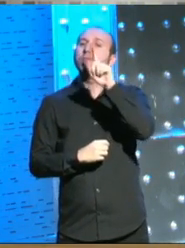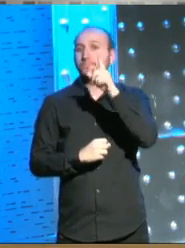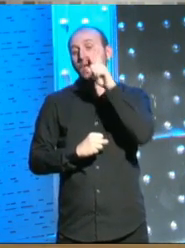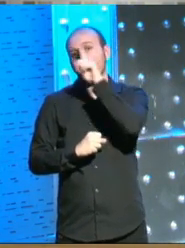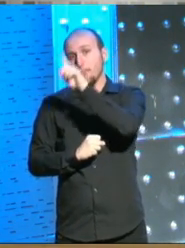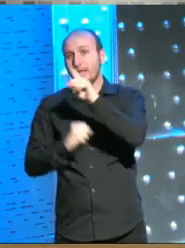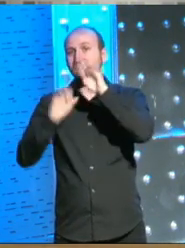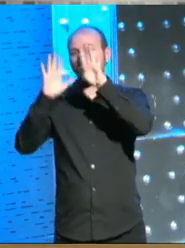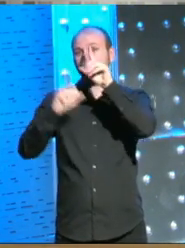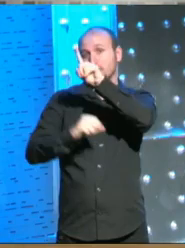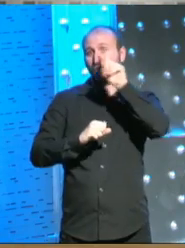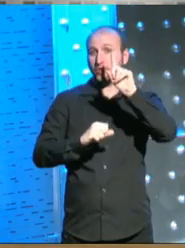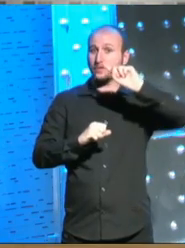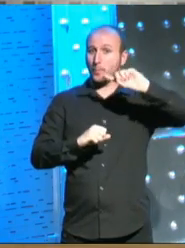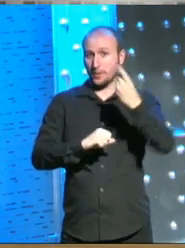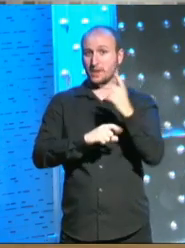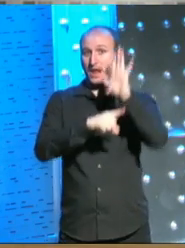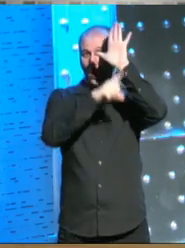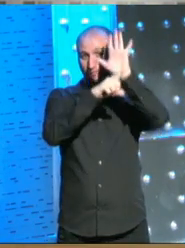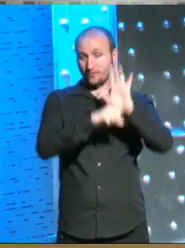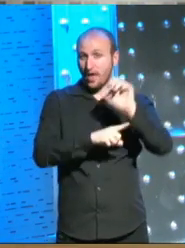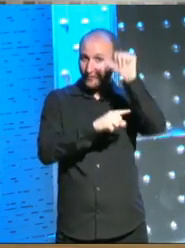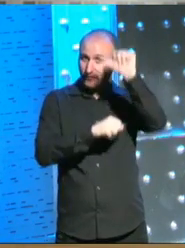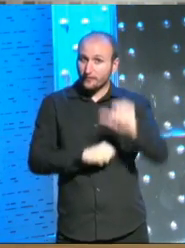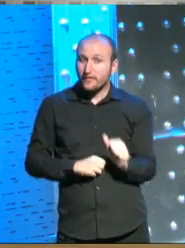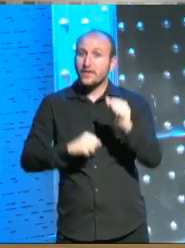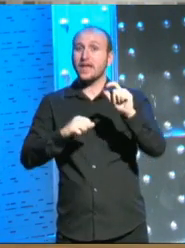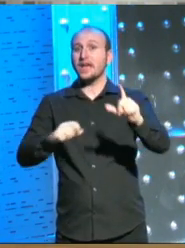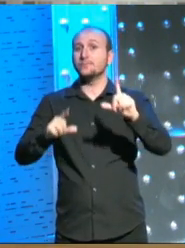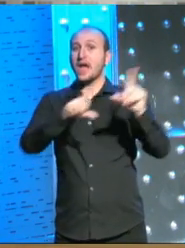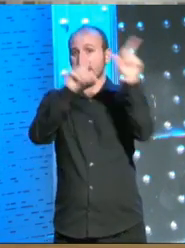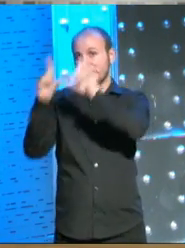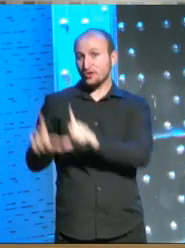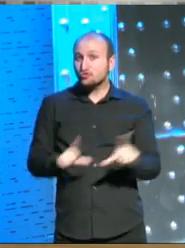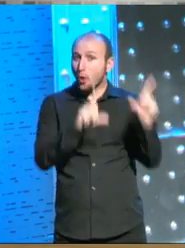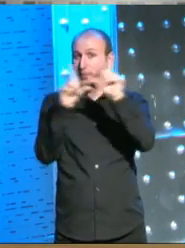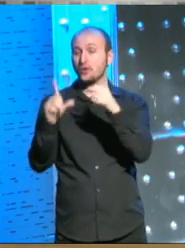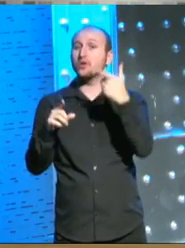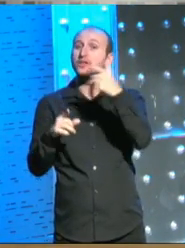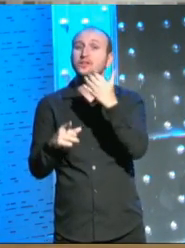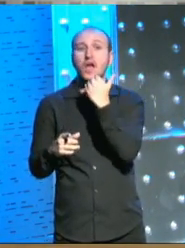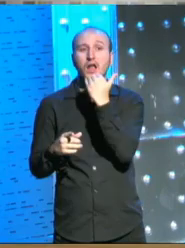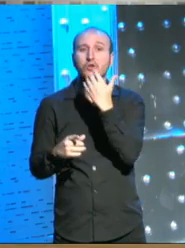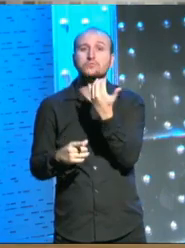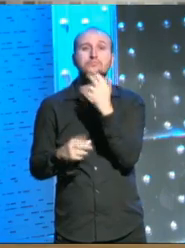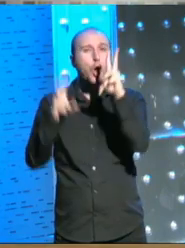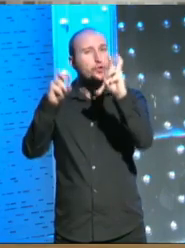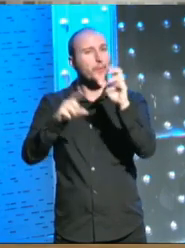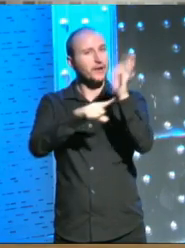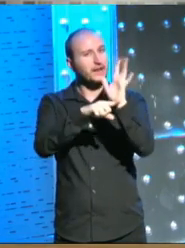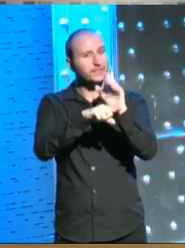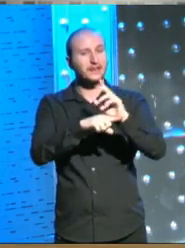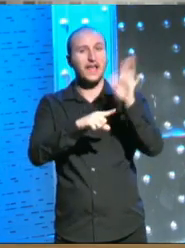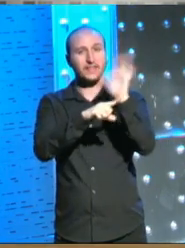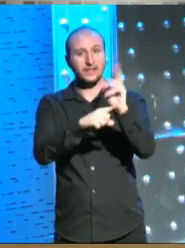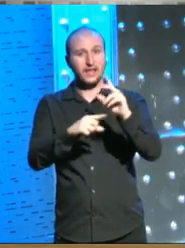1911 se hace el primer film radioscópico. Los rayos X es un elemento contemporáneo del cine. El mismo año que se inventa el